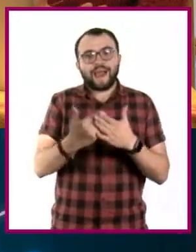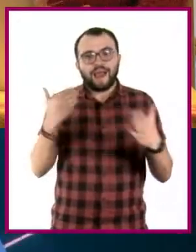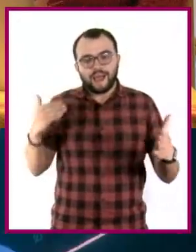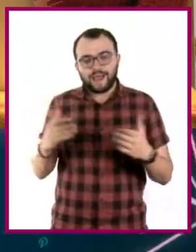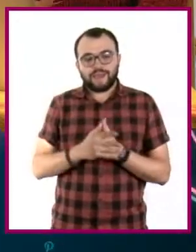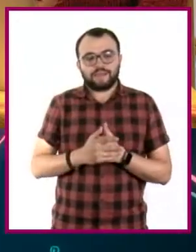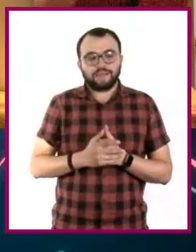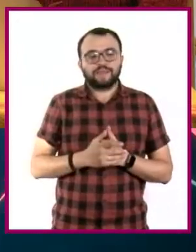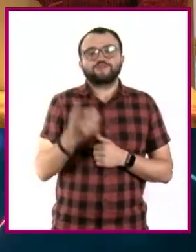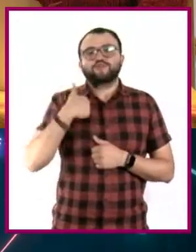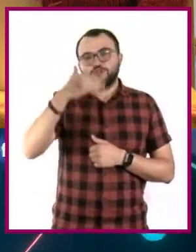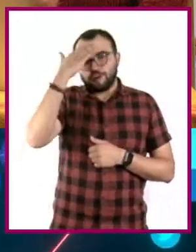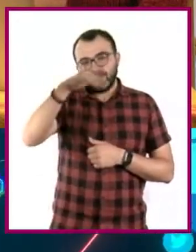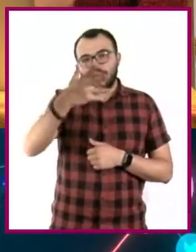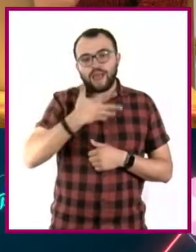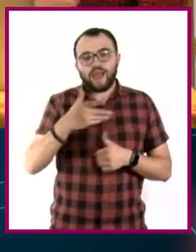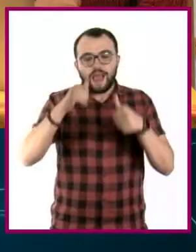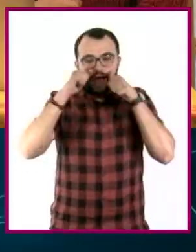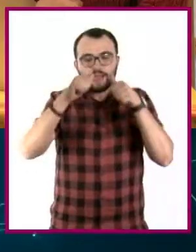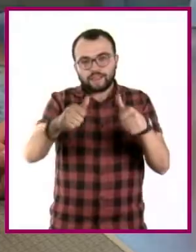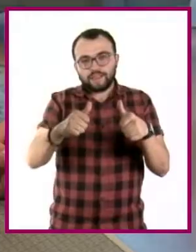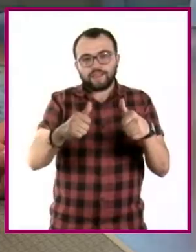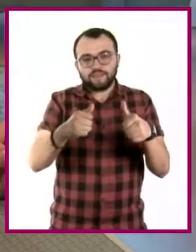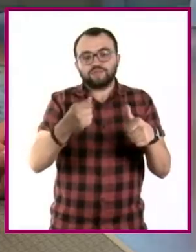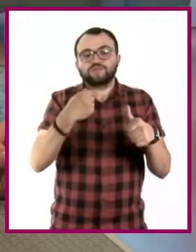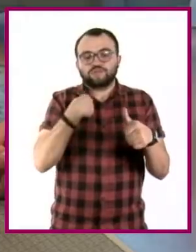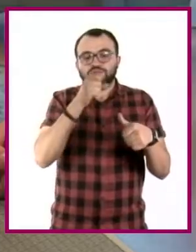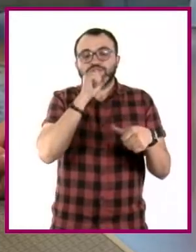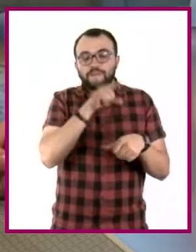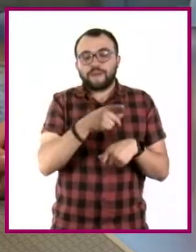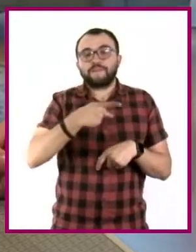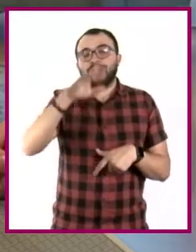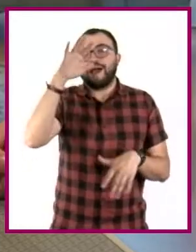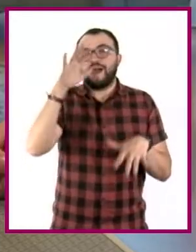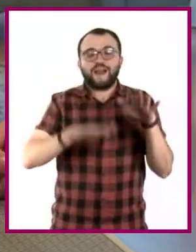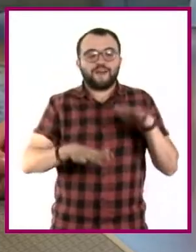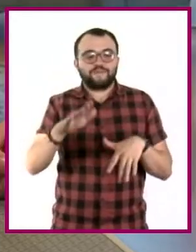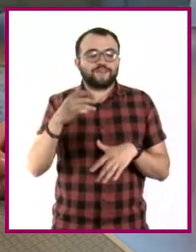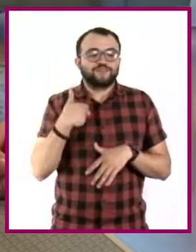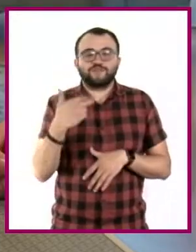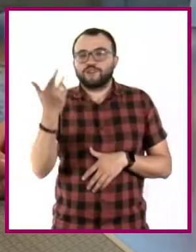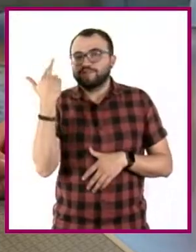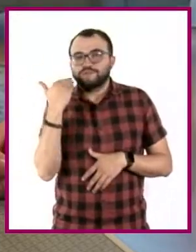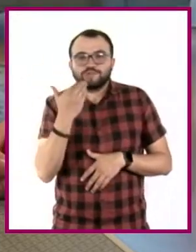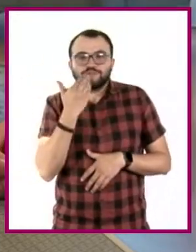sé que me estás poniendo atención a lo que te digo, y yo también, a veces no se escucha bien lo que se dice.